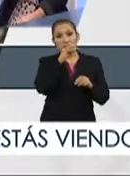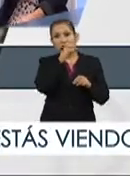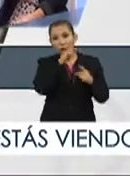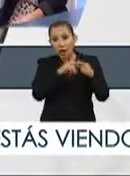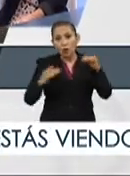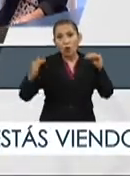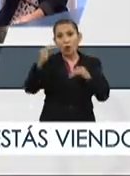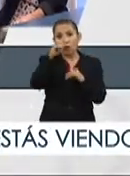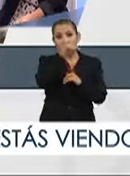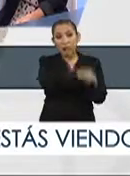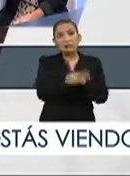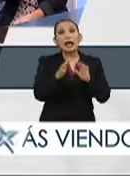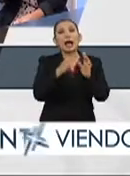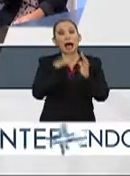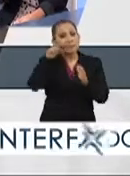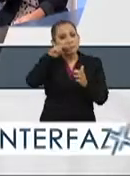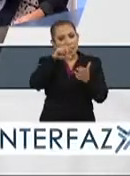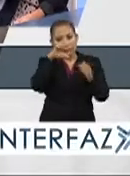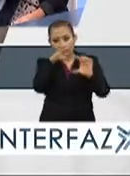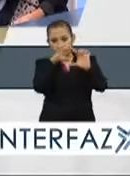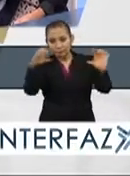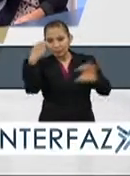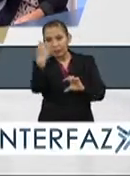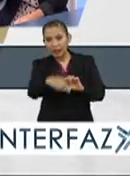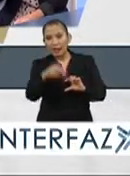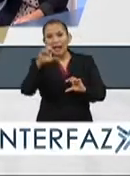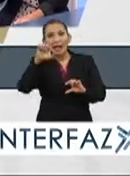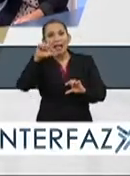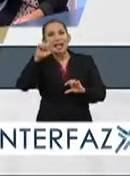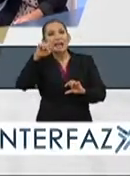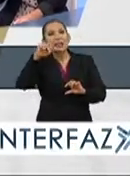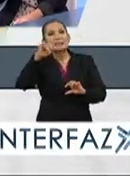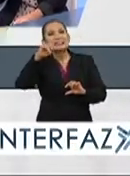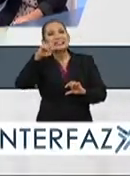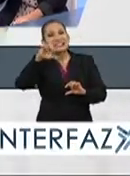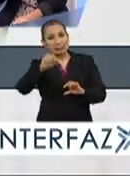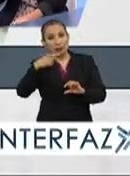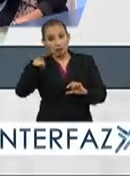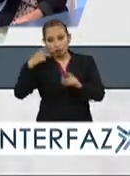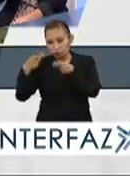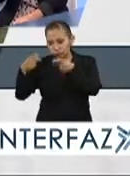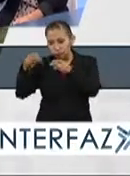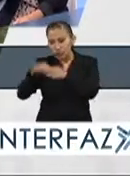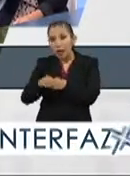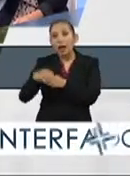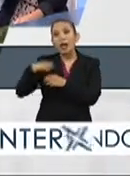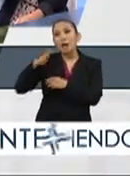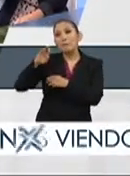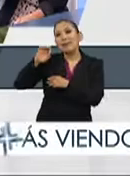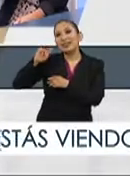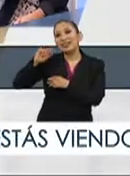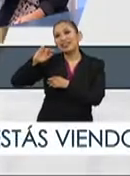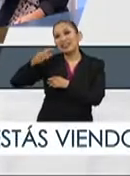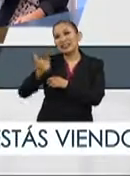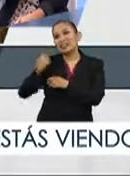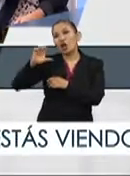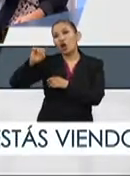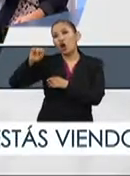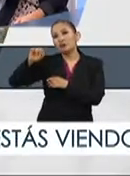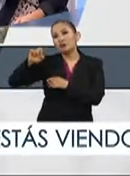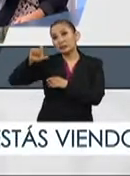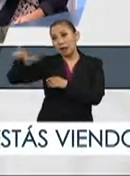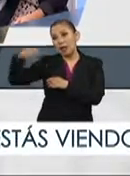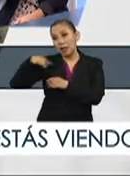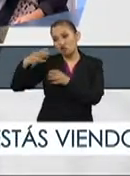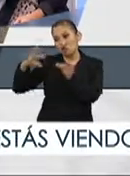Esta información de nuevo está en nuestra página. Claro. El proyecto se llama Elipsis y es un proyecto que hemos desarrollado junto al British Council, que son nuestros socios para